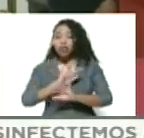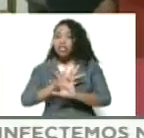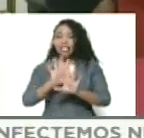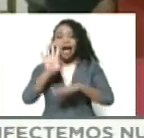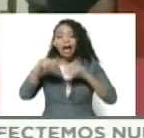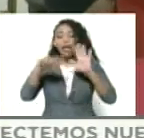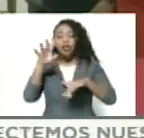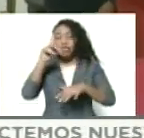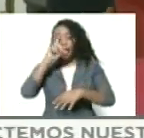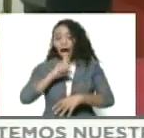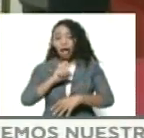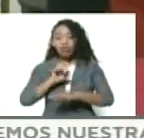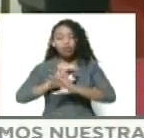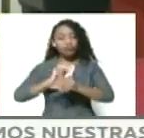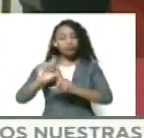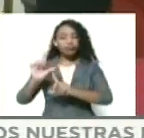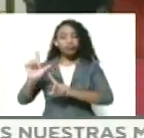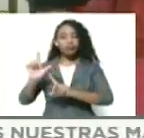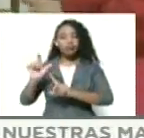años.